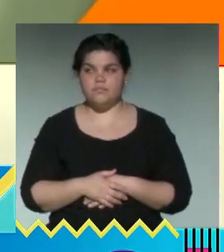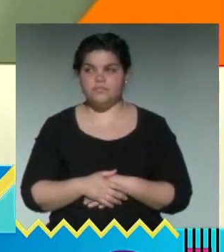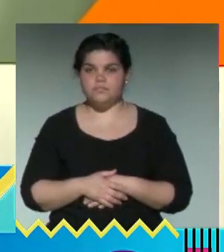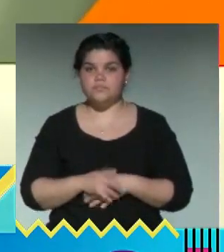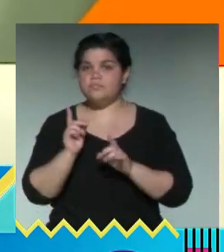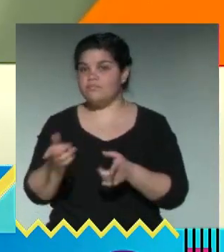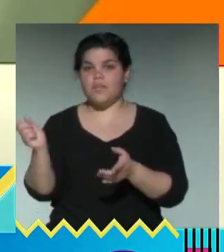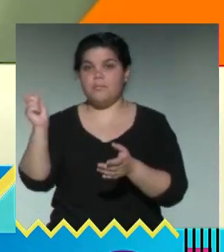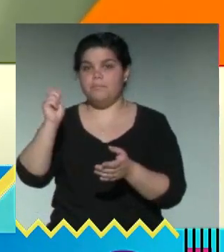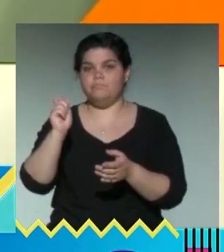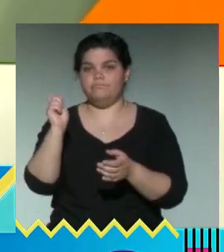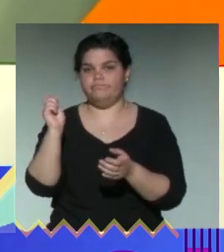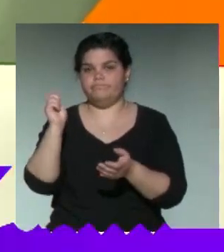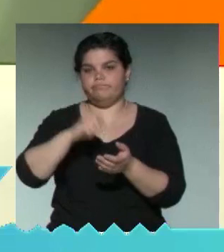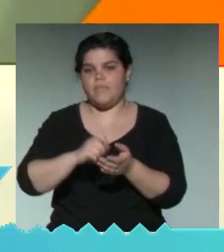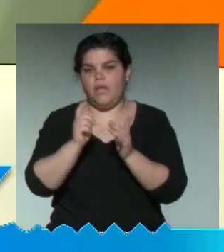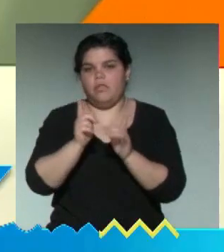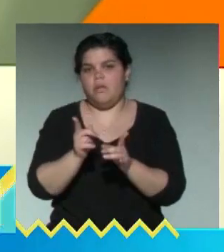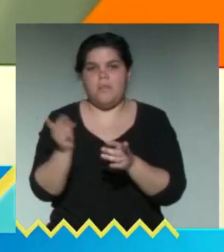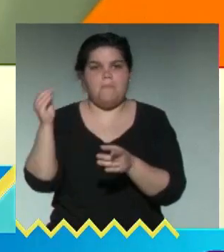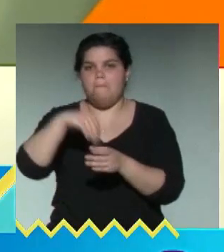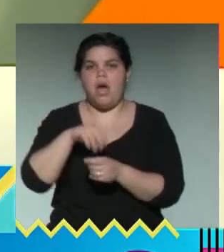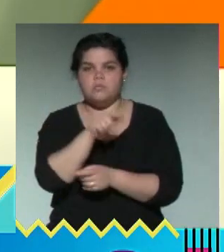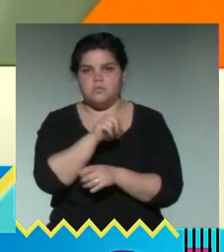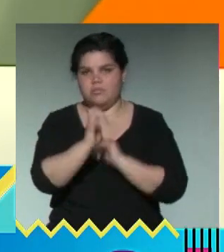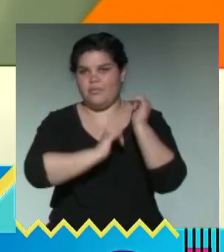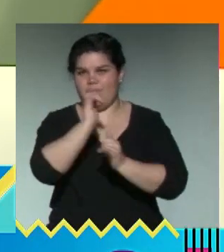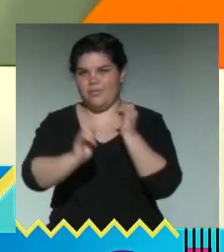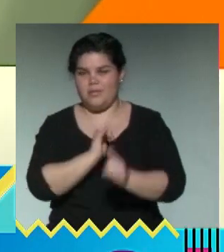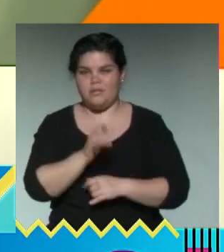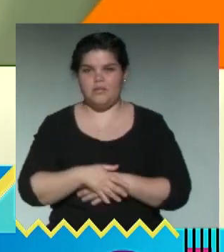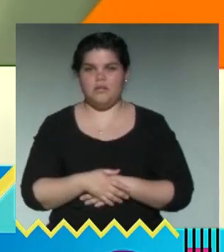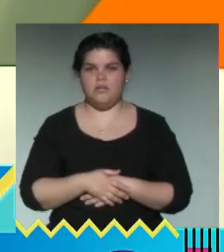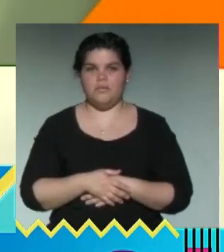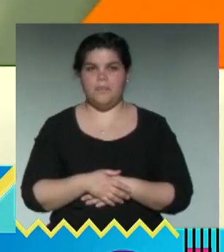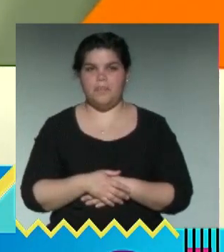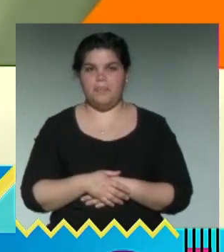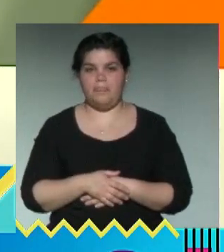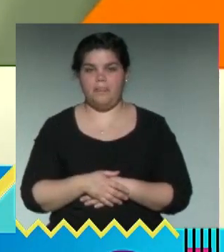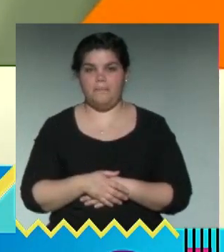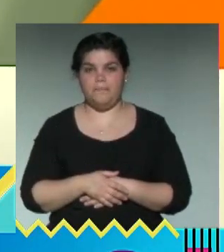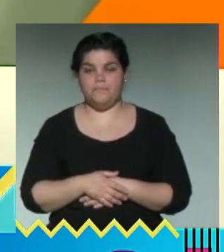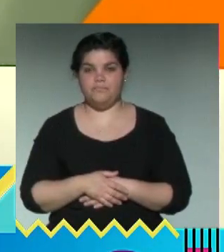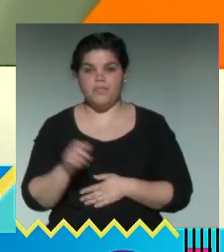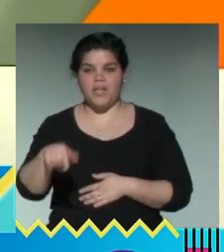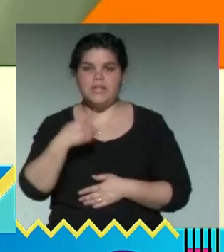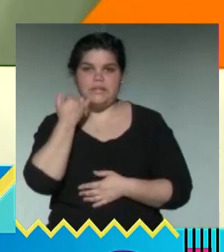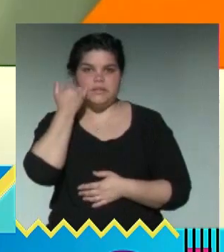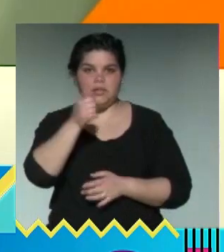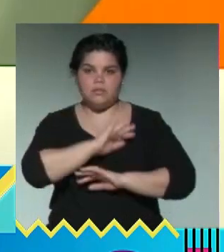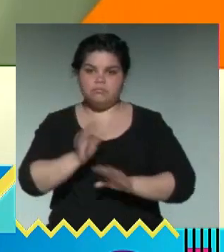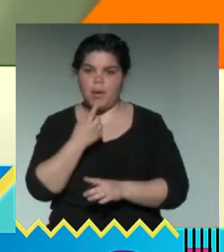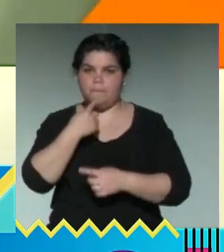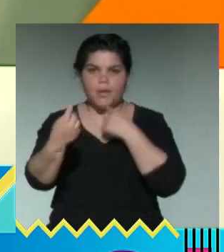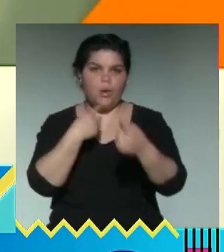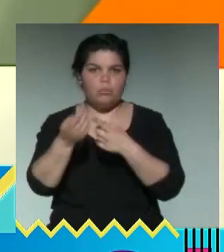suscribiendo lo que decía Jorge. Digamos, hoy por hoy ya es una realidad que no requiere más preguntas, es una realidad